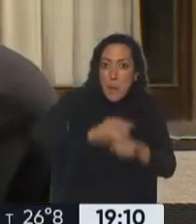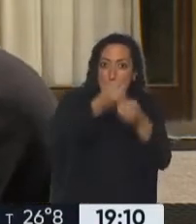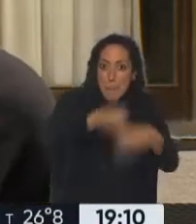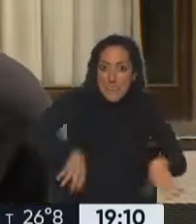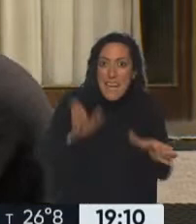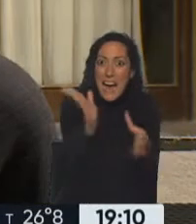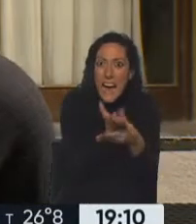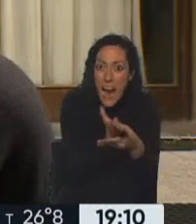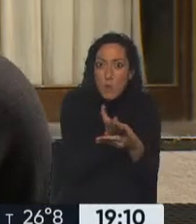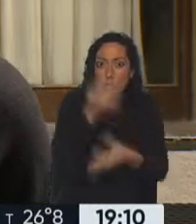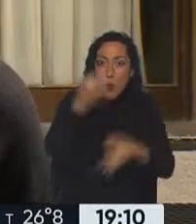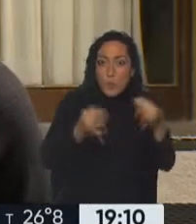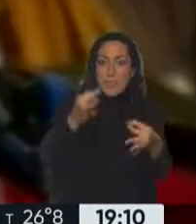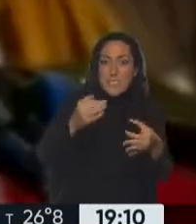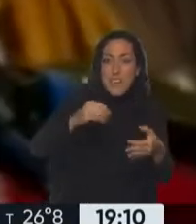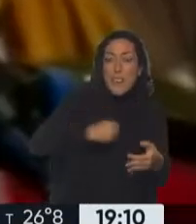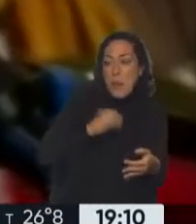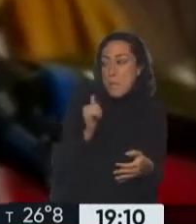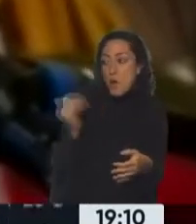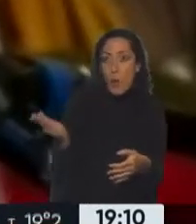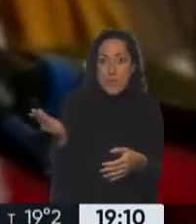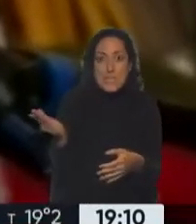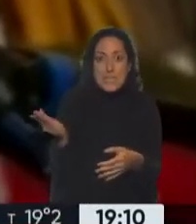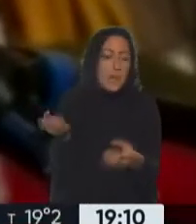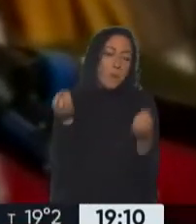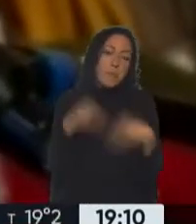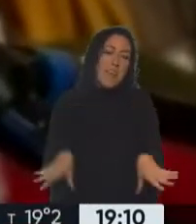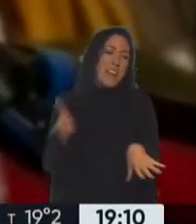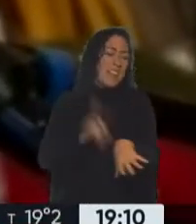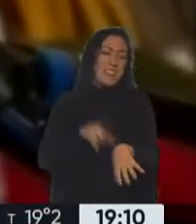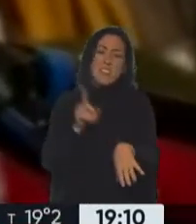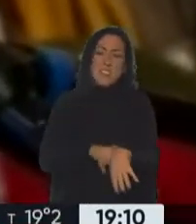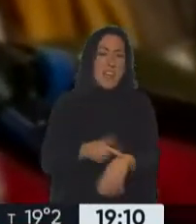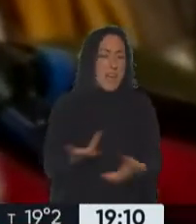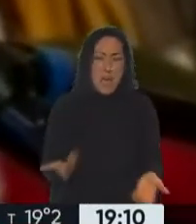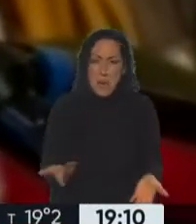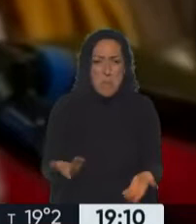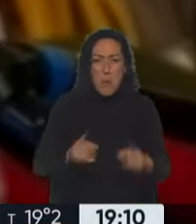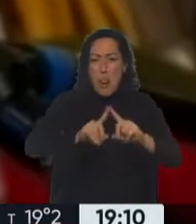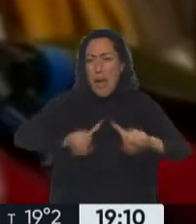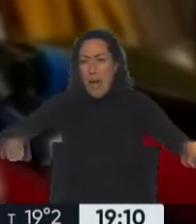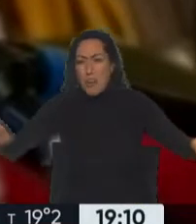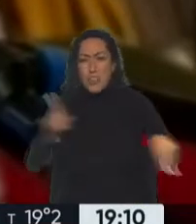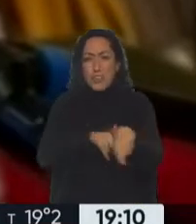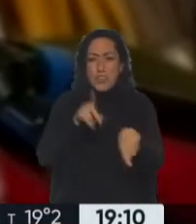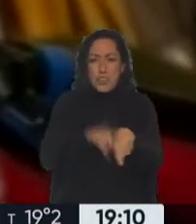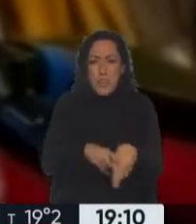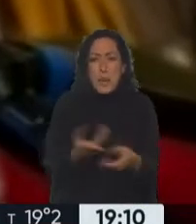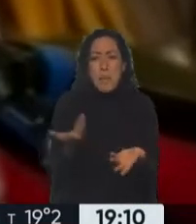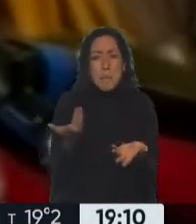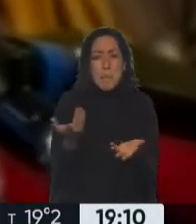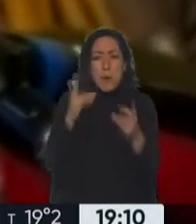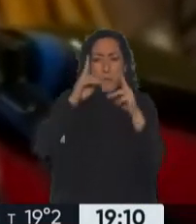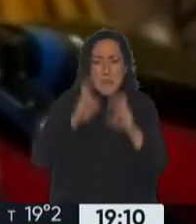estuvo en manos de la justicia provincial, de la bonaerense, fueron tiempos enormes que tuvieron para evitar investigar